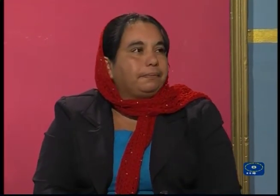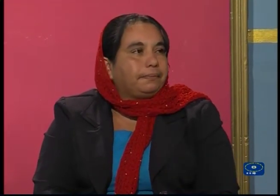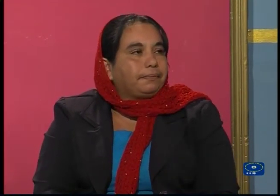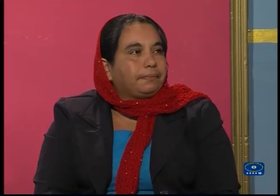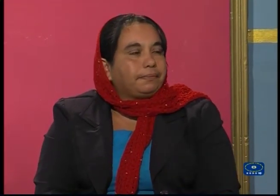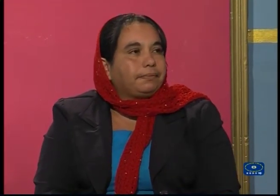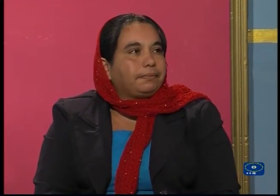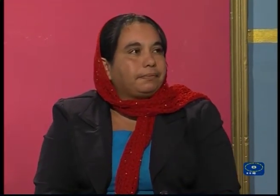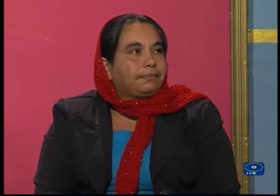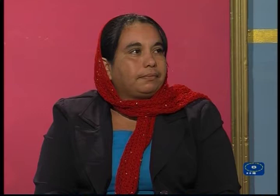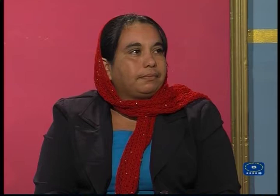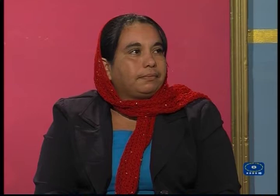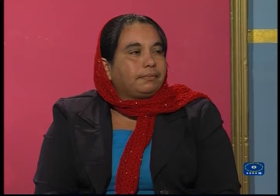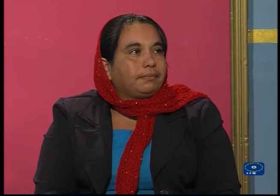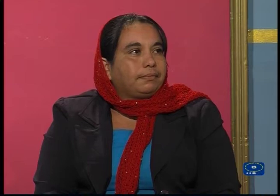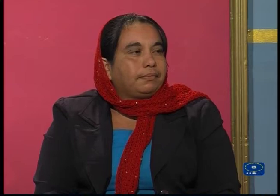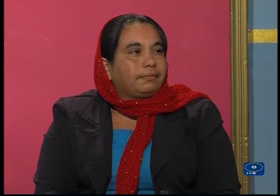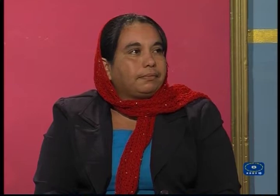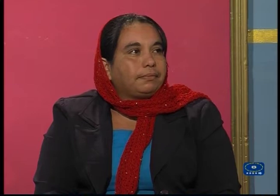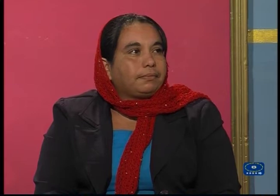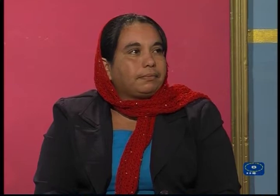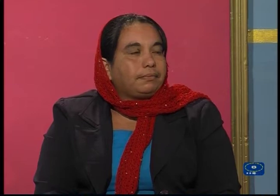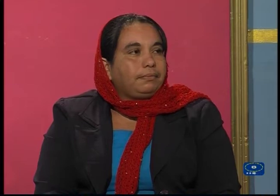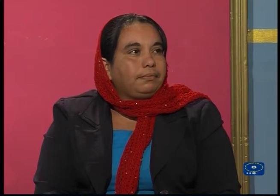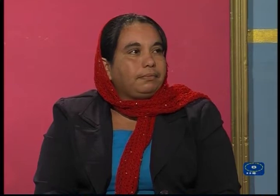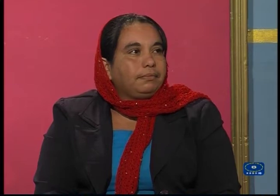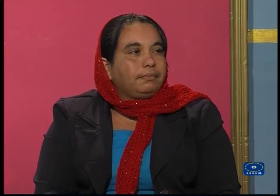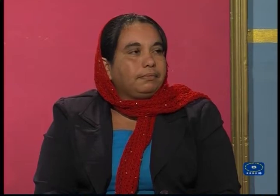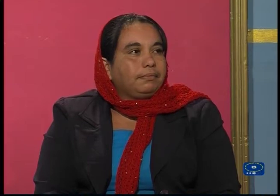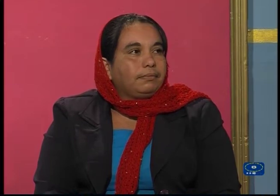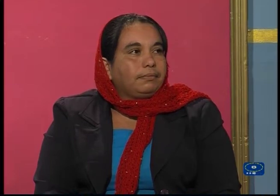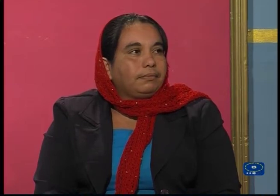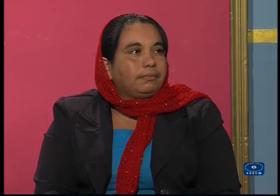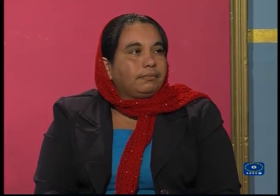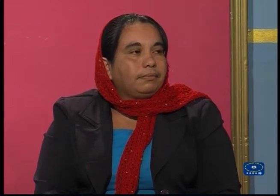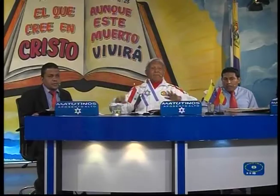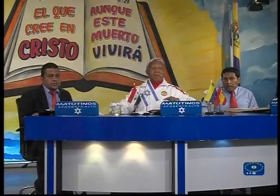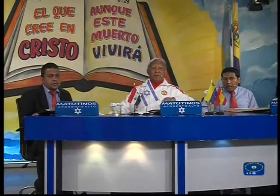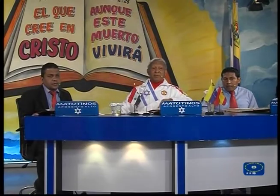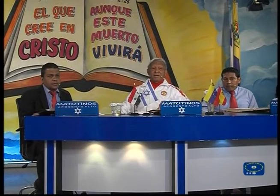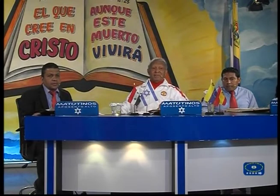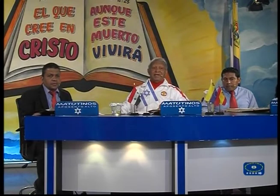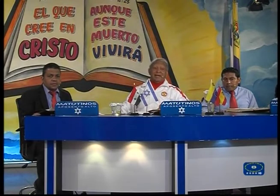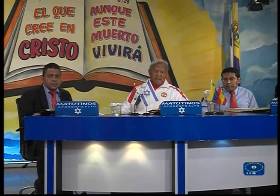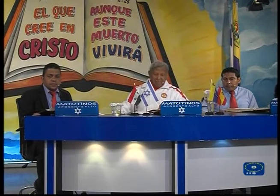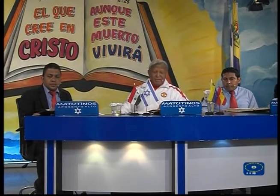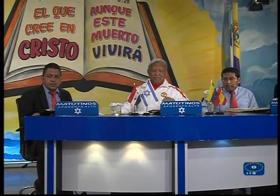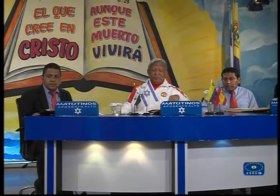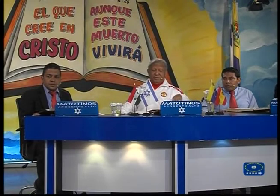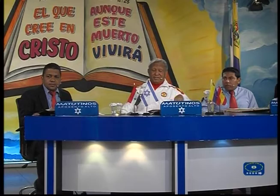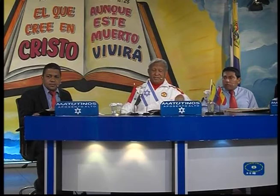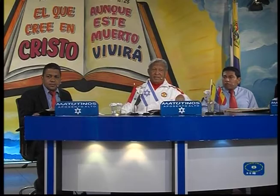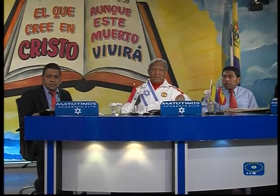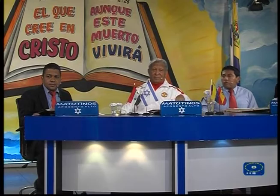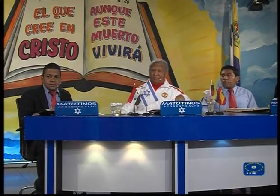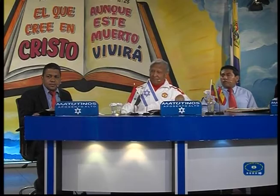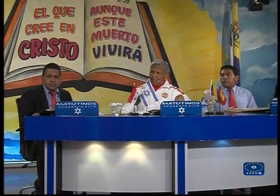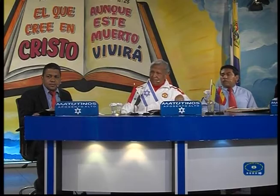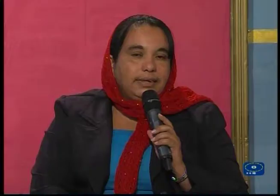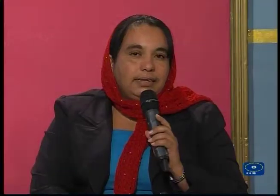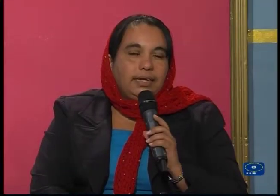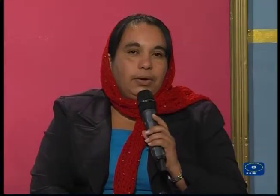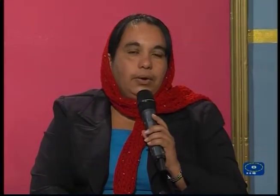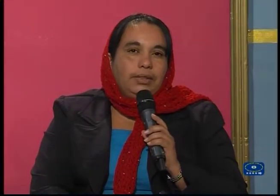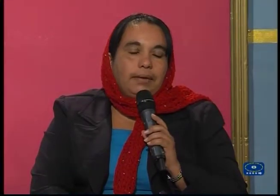viaje. Ajá. ¿Y qué pasa con los autobuses? ¿Los autobuses andan vacíos o están llenos también los terminales? ¿Qué me dice usted acerca de